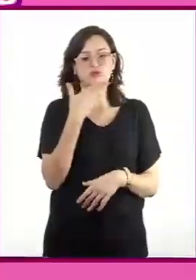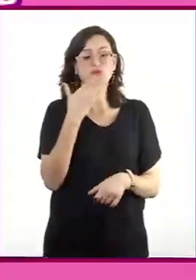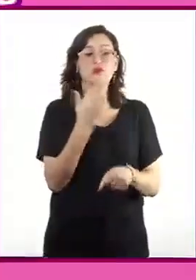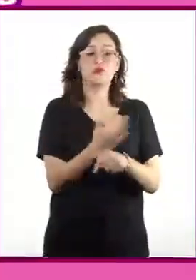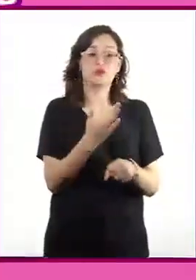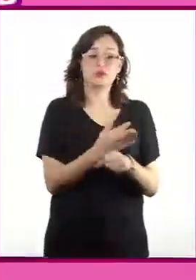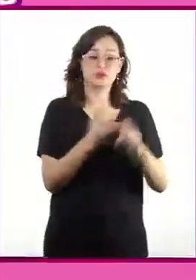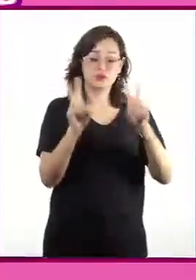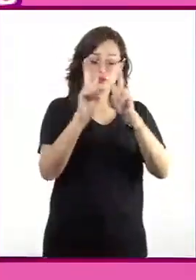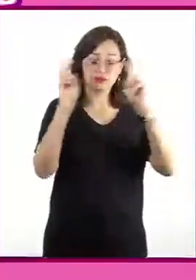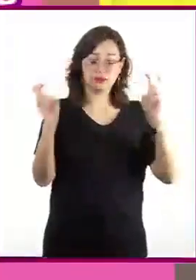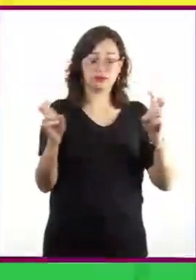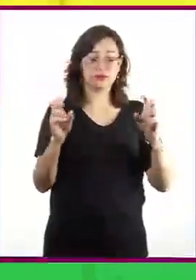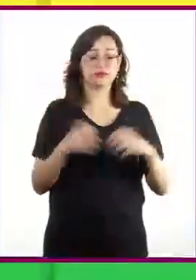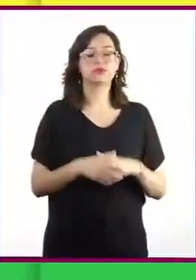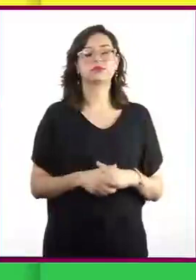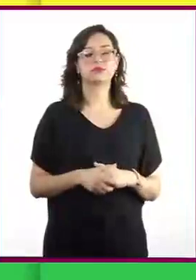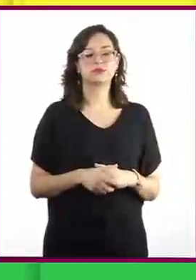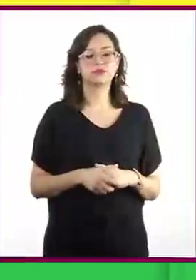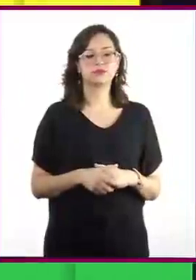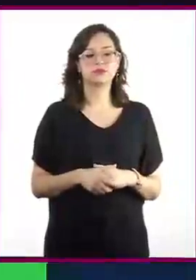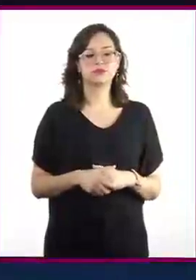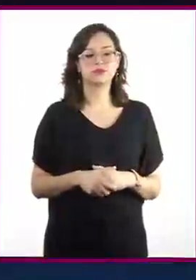a analizar dice así.